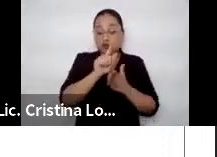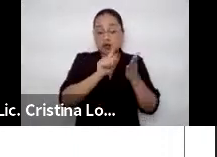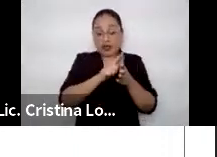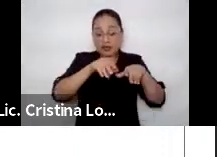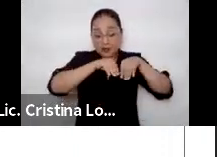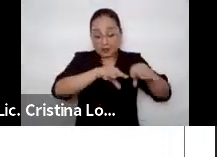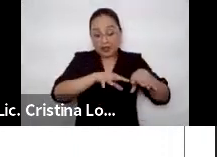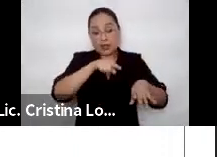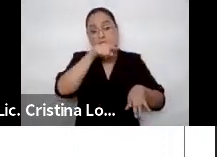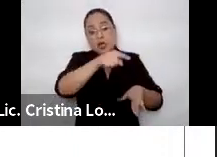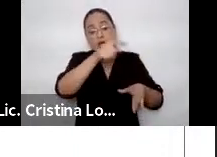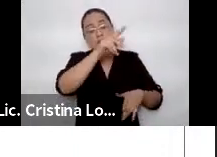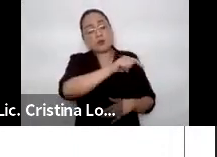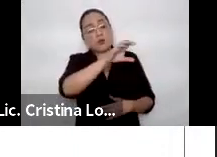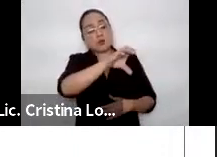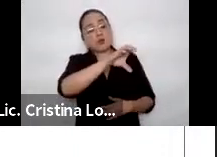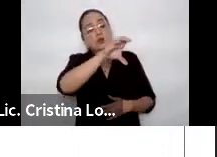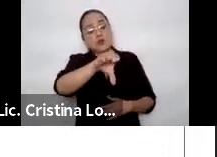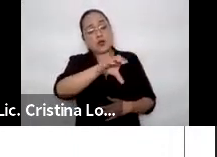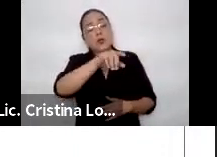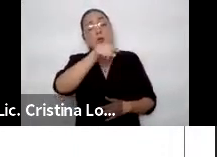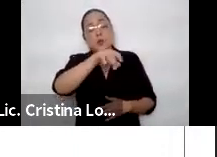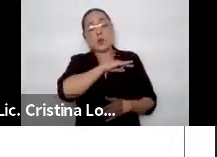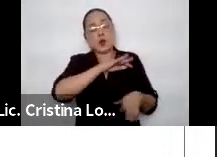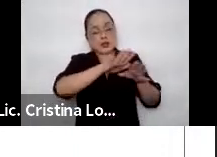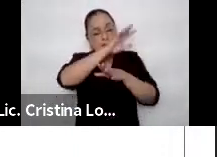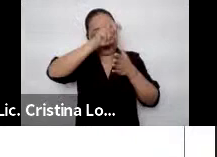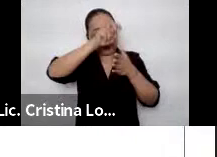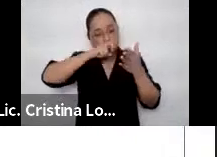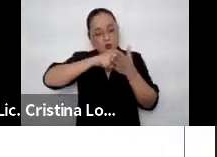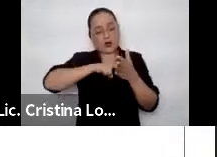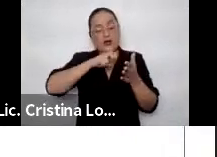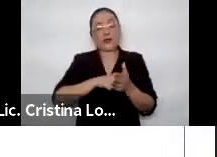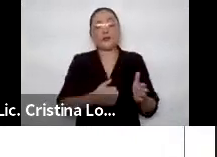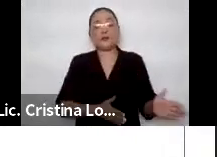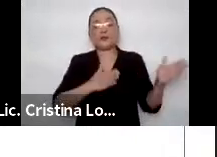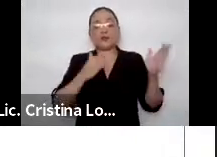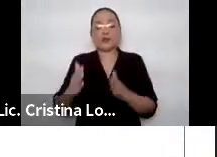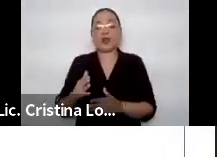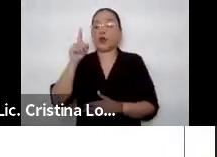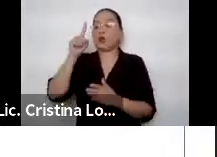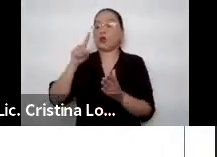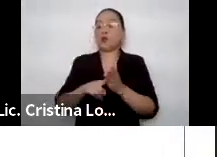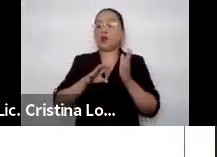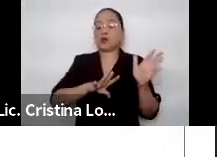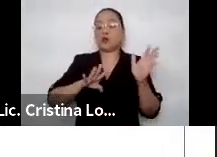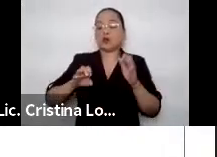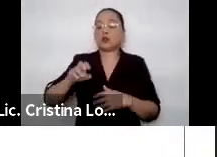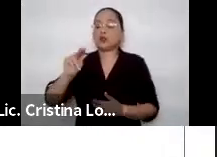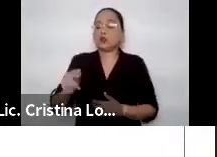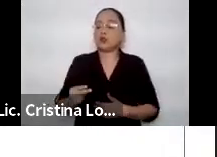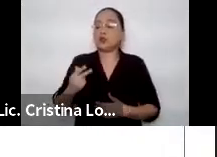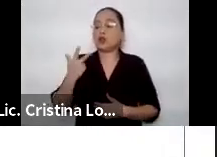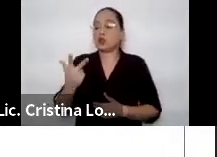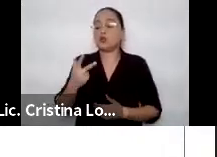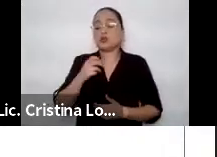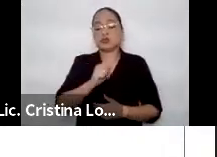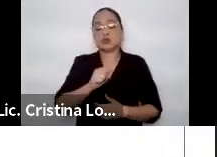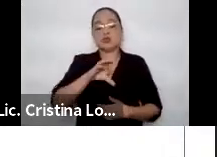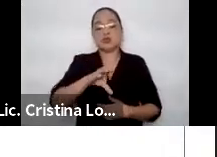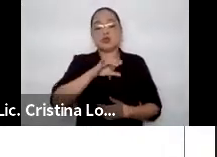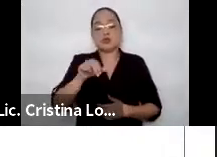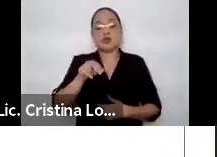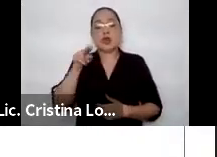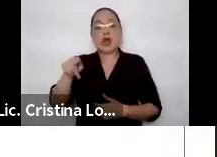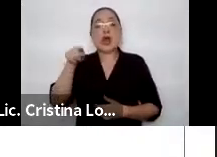1988. Es importante señalar que en este año, 1988, el Pleno de la Suprema Corte